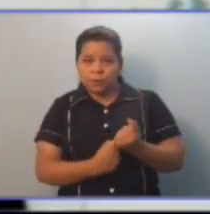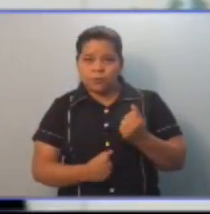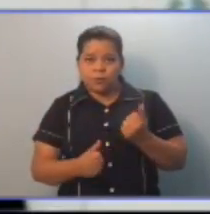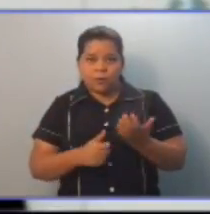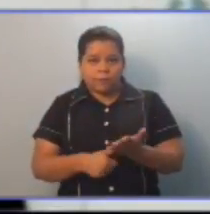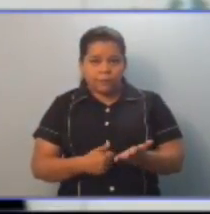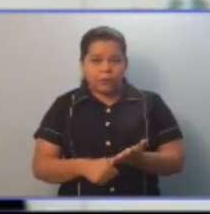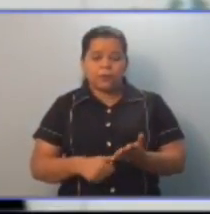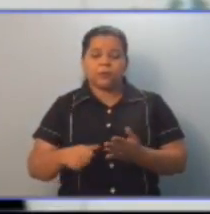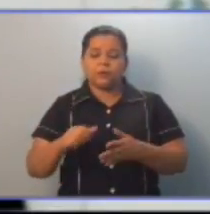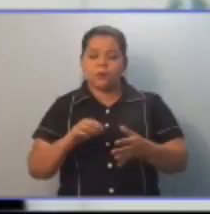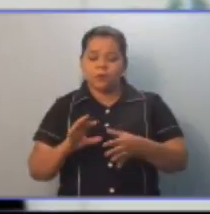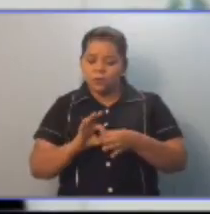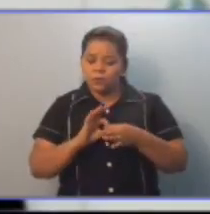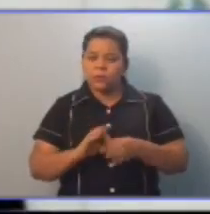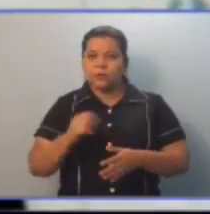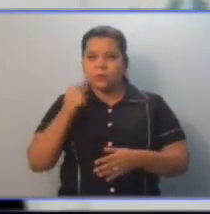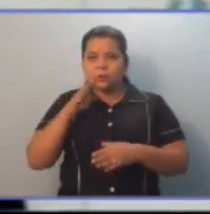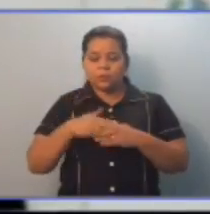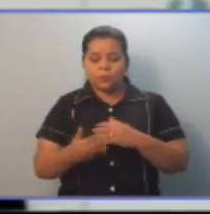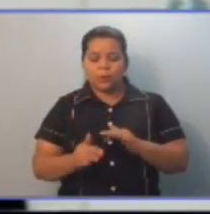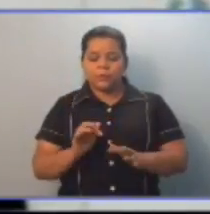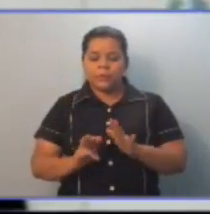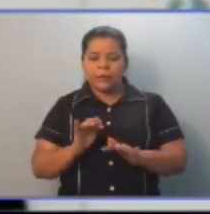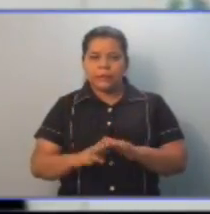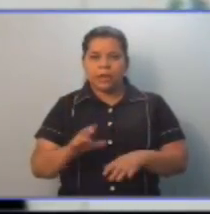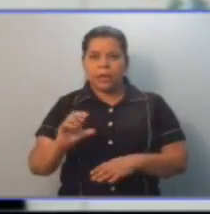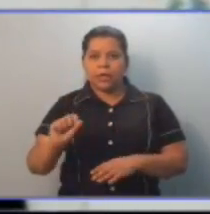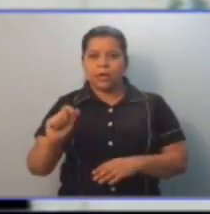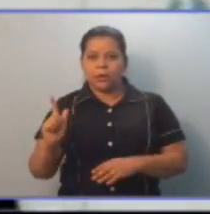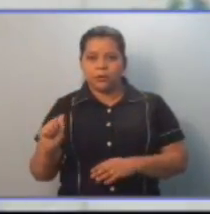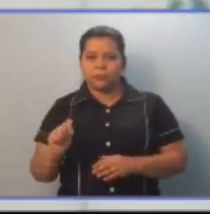de inconstitucionalidades y secretario de la Sala. Y luego